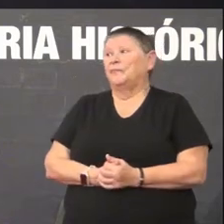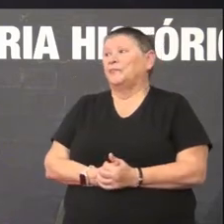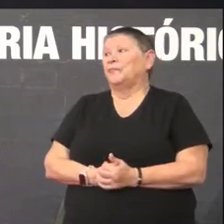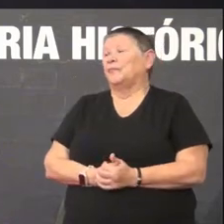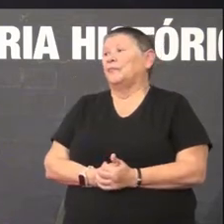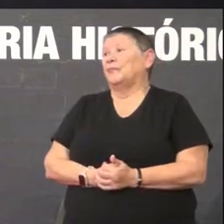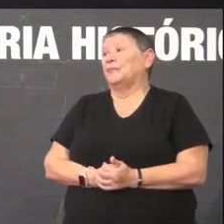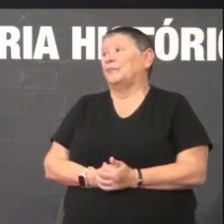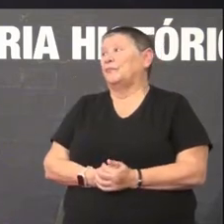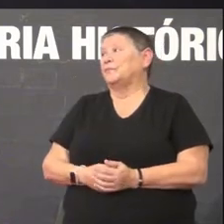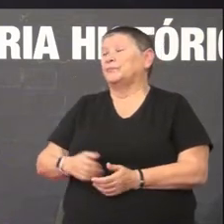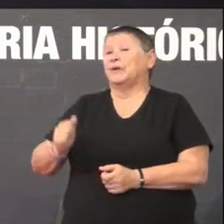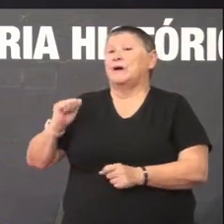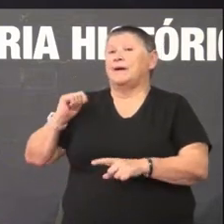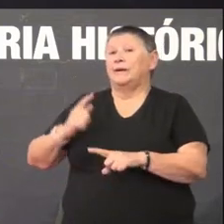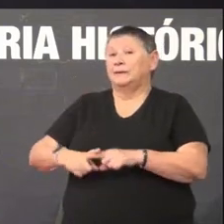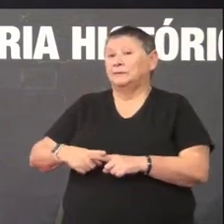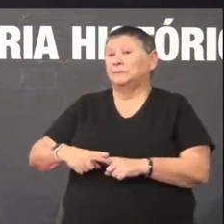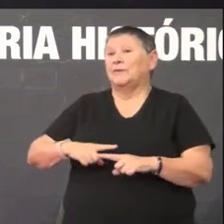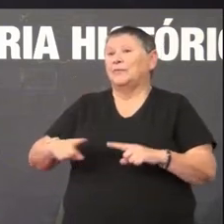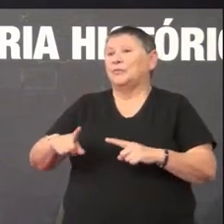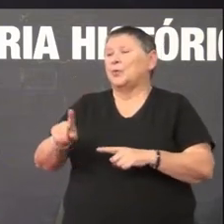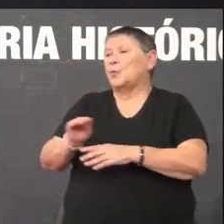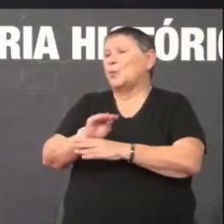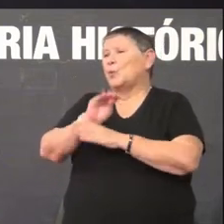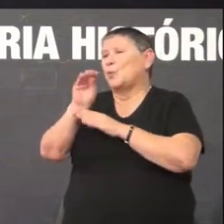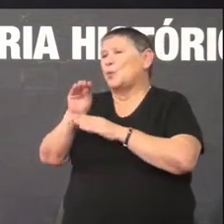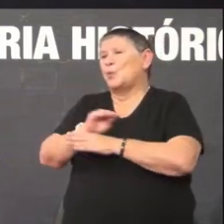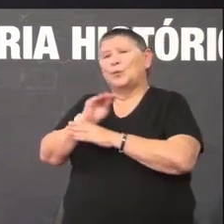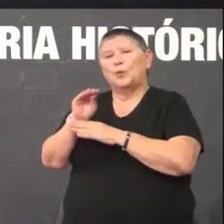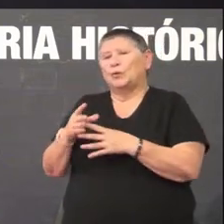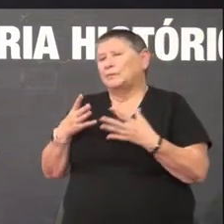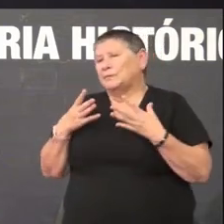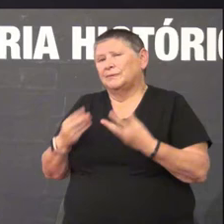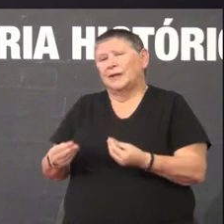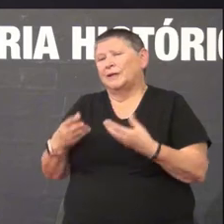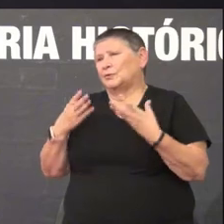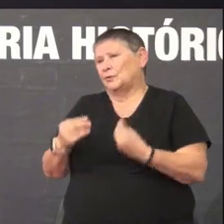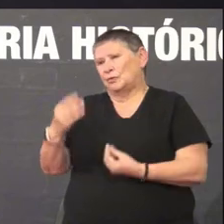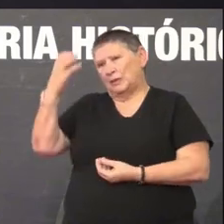un exdirector que cuidó tanto al rey, quiso